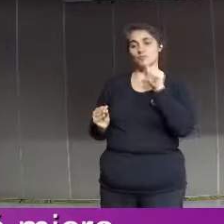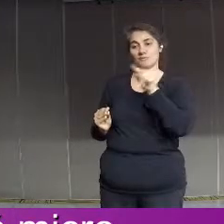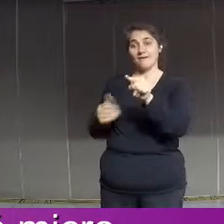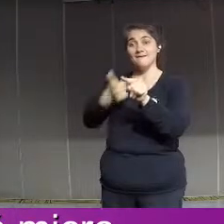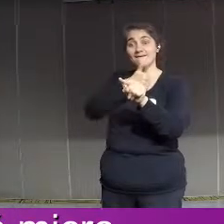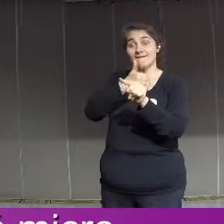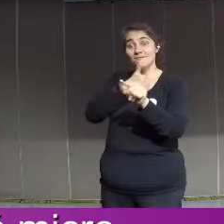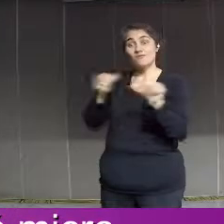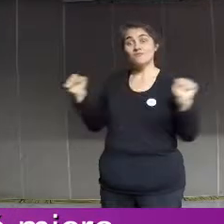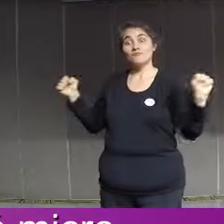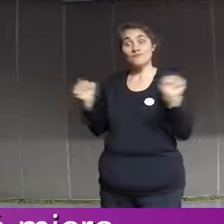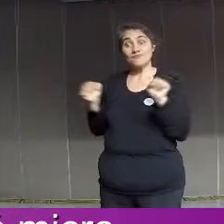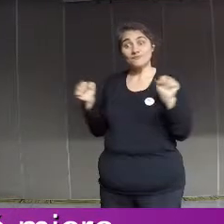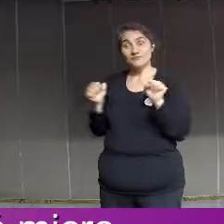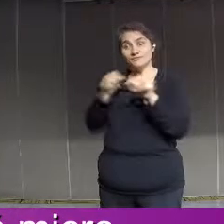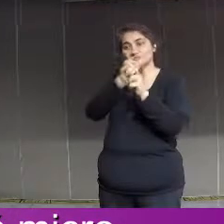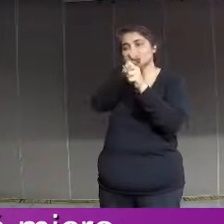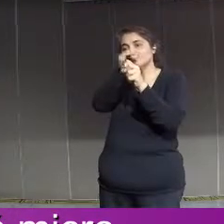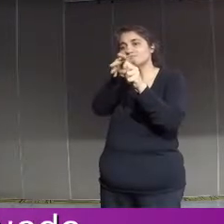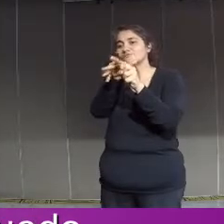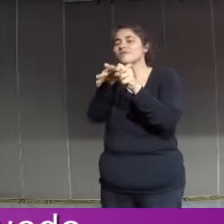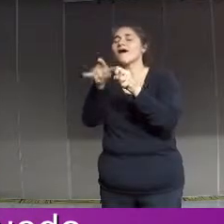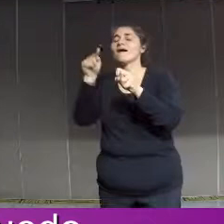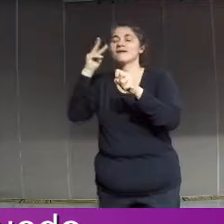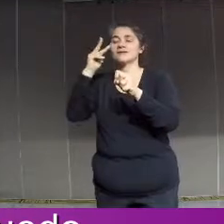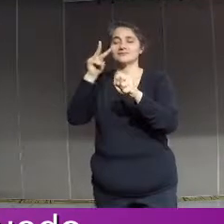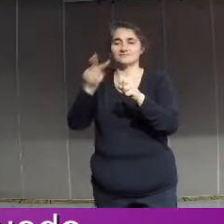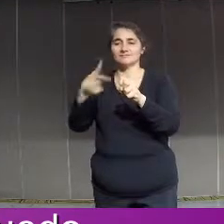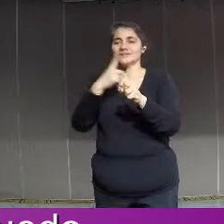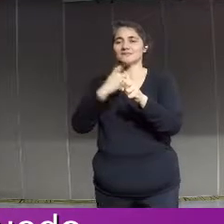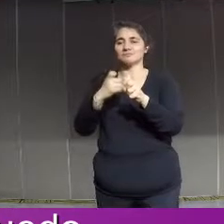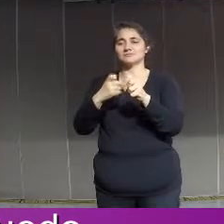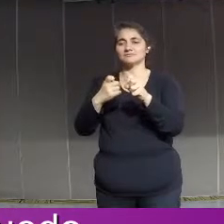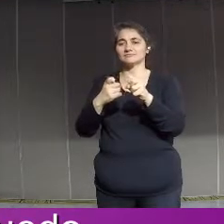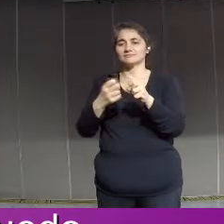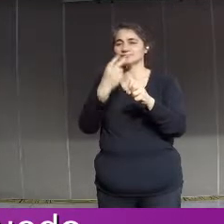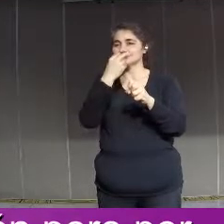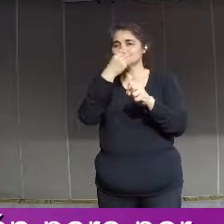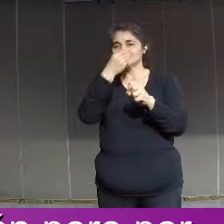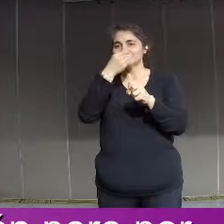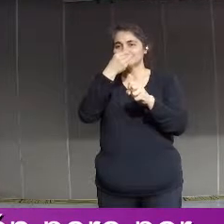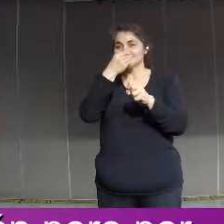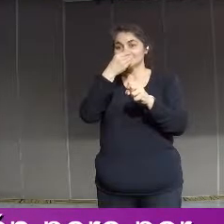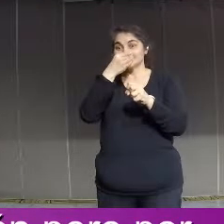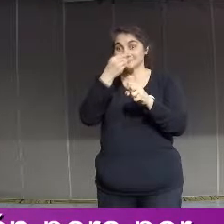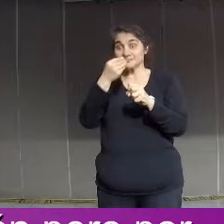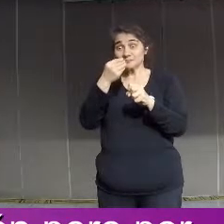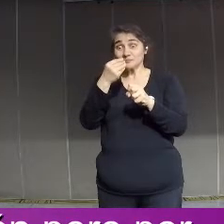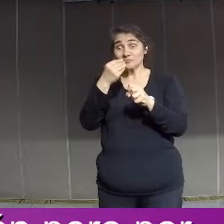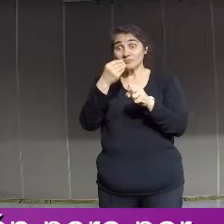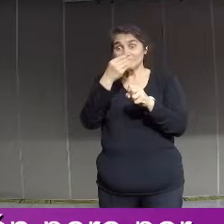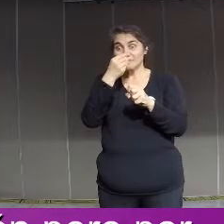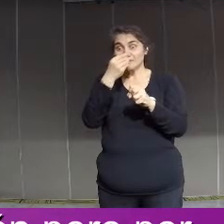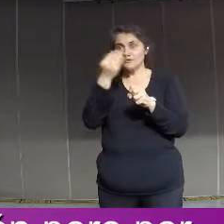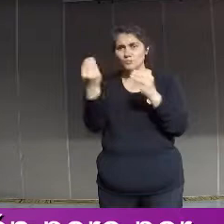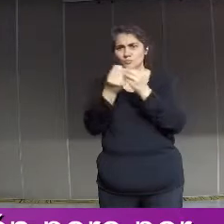fría también, a veces antes de iniciar el acto de alimentación a un paciente que tiene muchas secreciones, le damos unas cucharaditas de